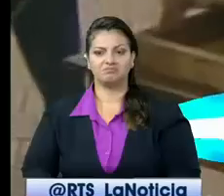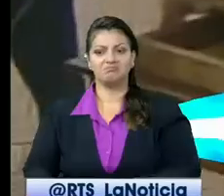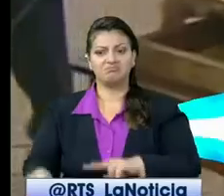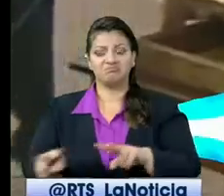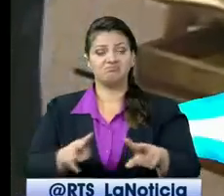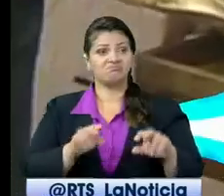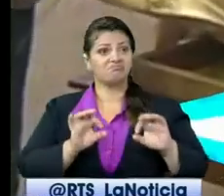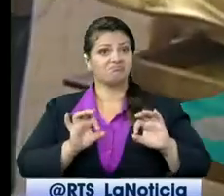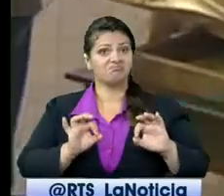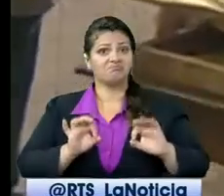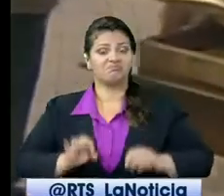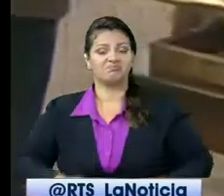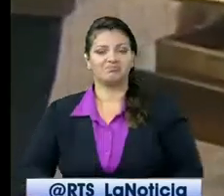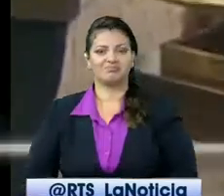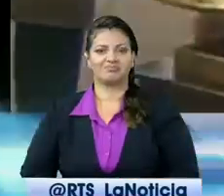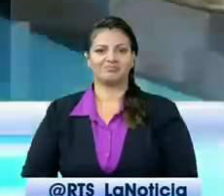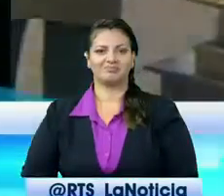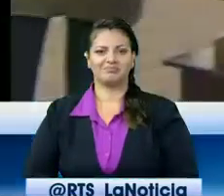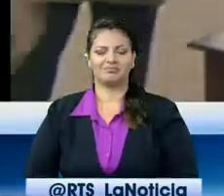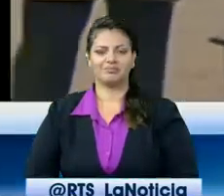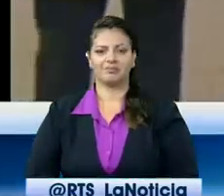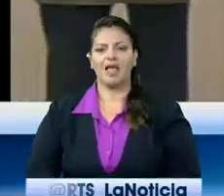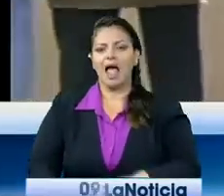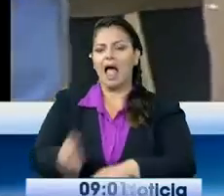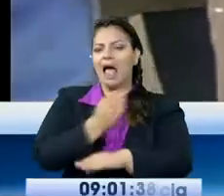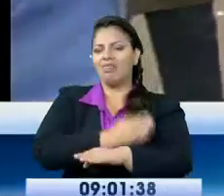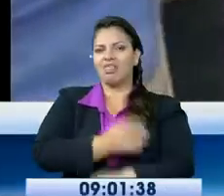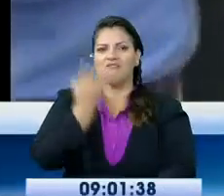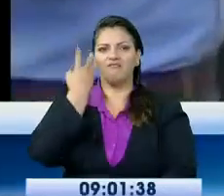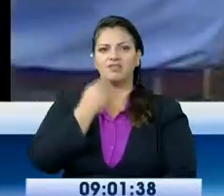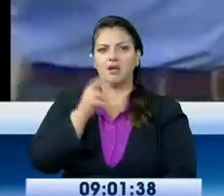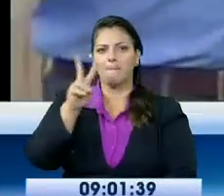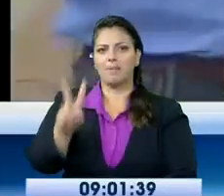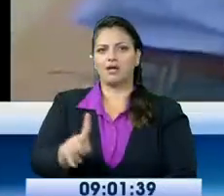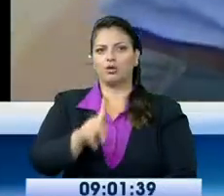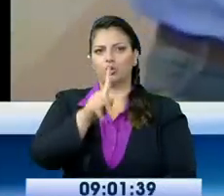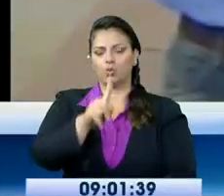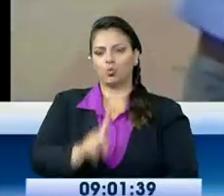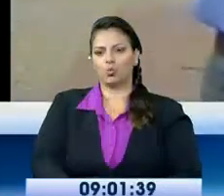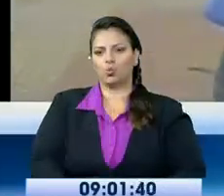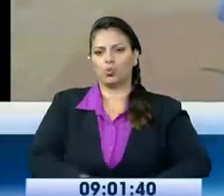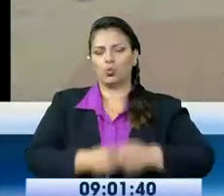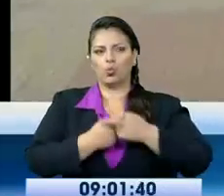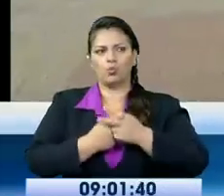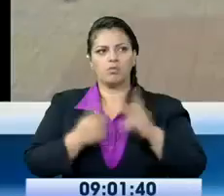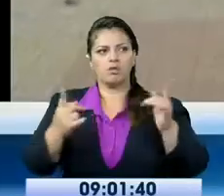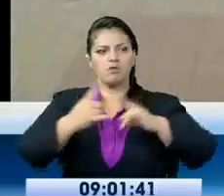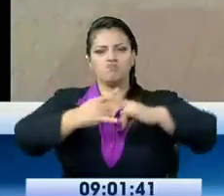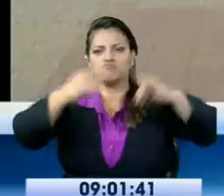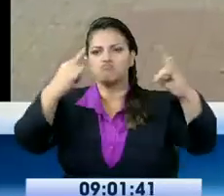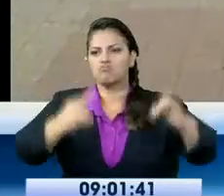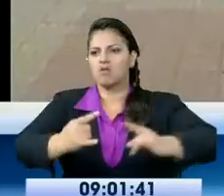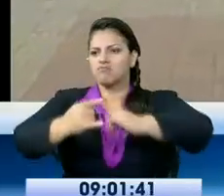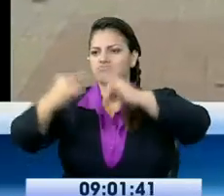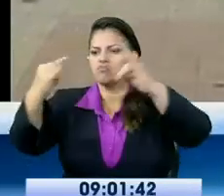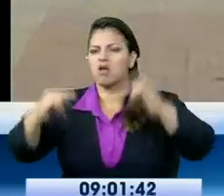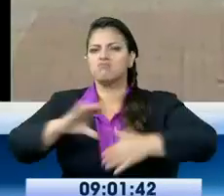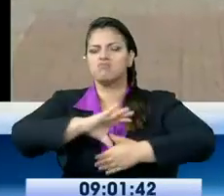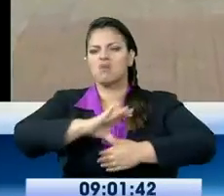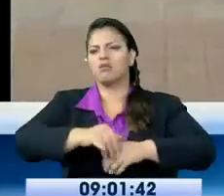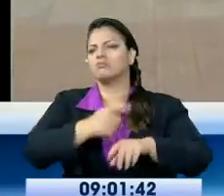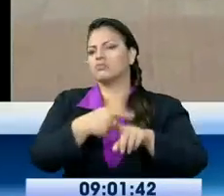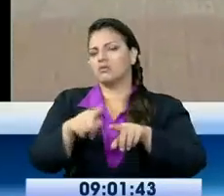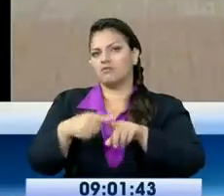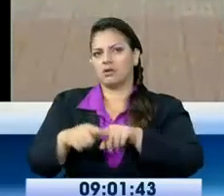hay en Guayaquil. Esta feria empezó el día 21 y se extiende hasta el día de hoy. Se replicará en octubre, pero hoy tienen la oportunidad de